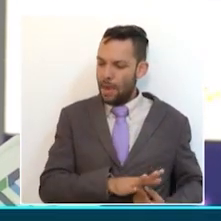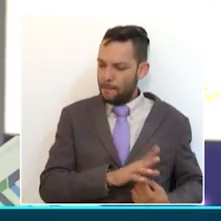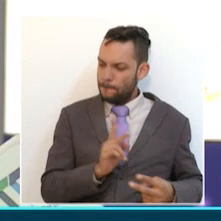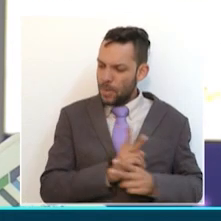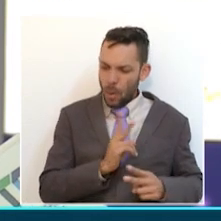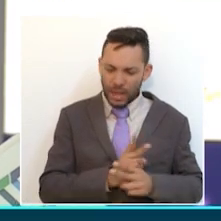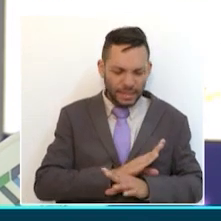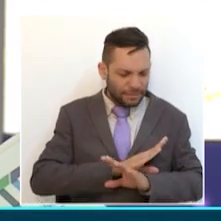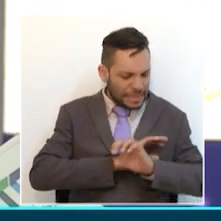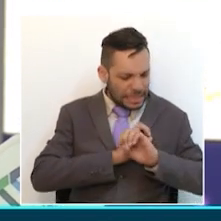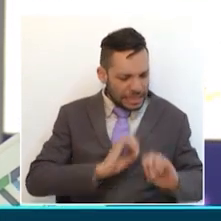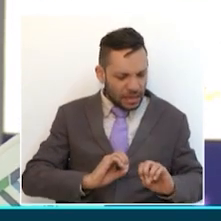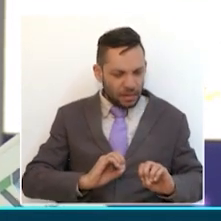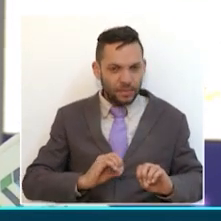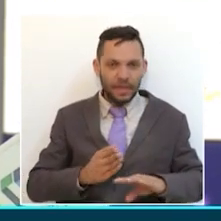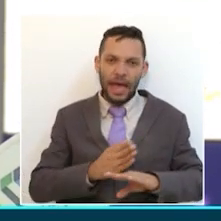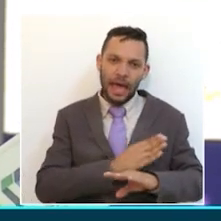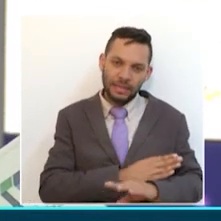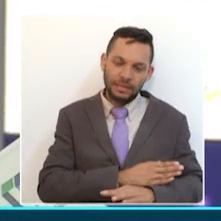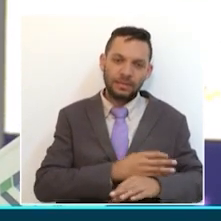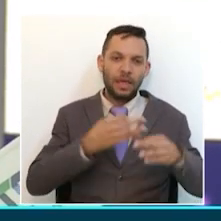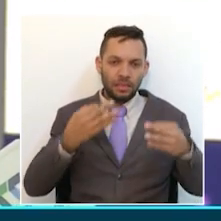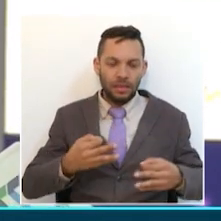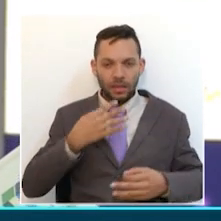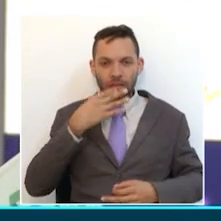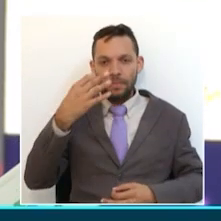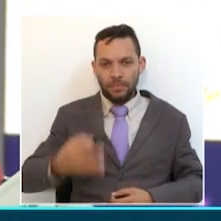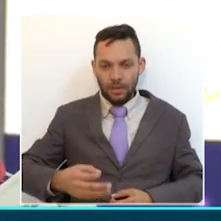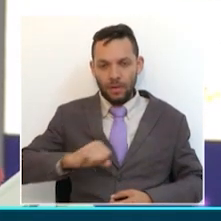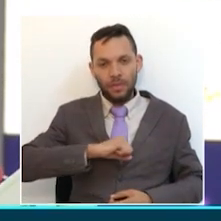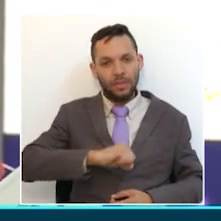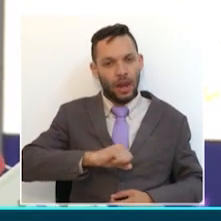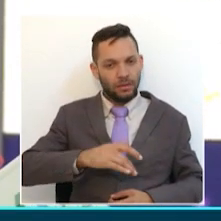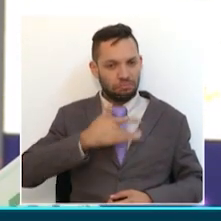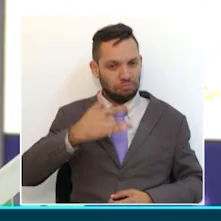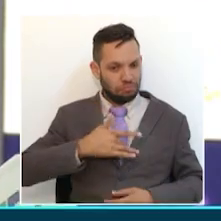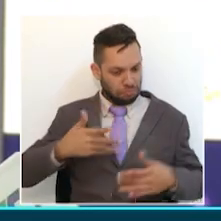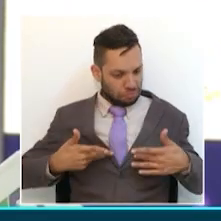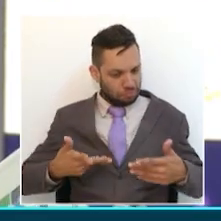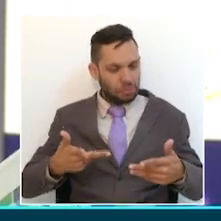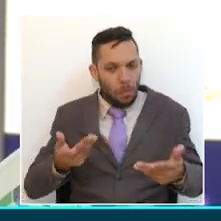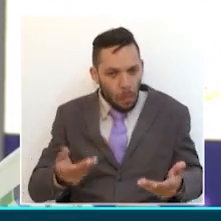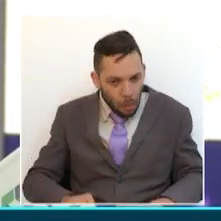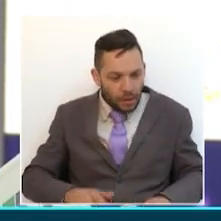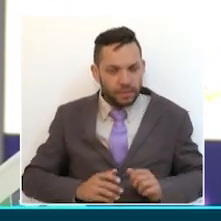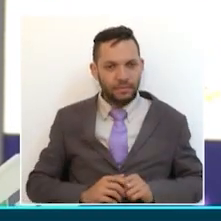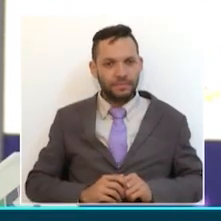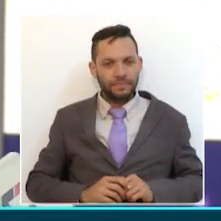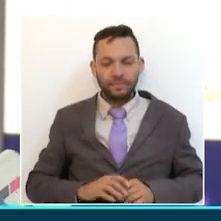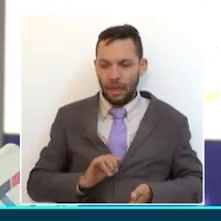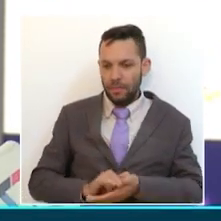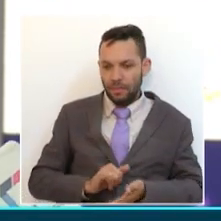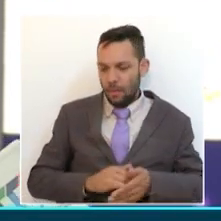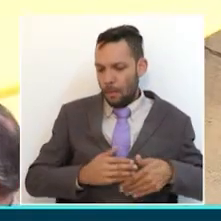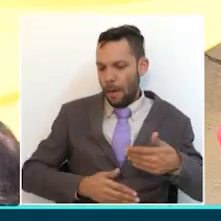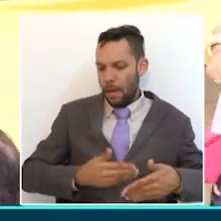creo que en el marco de lo anterior, repito, es legítimo la expresión de ese derecho. Naturalmente, en la medida en